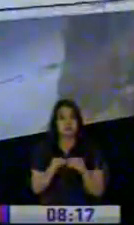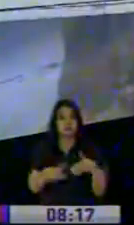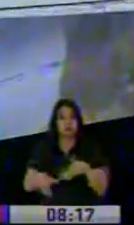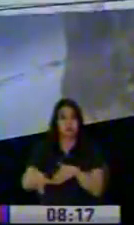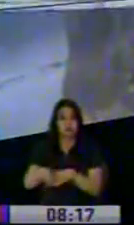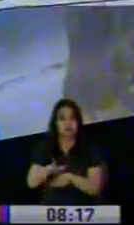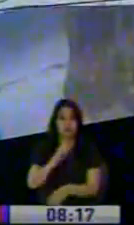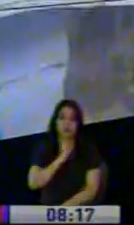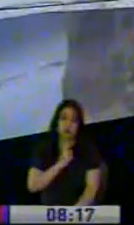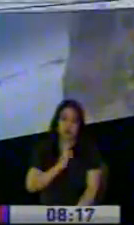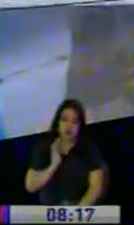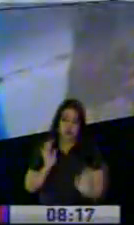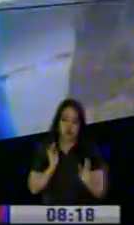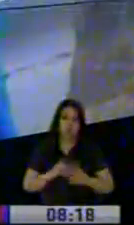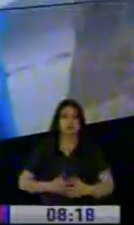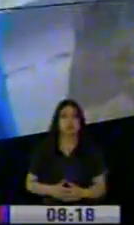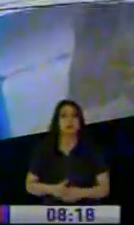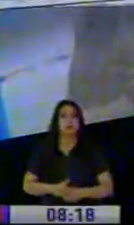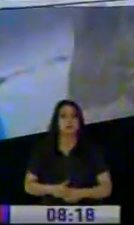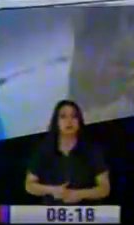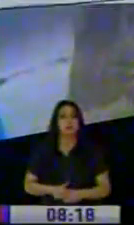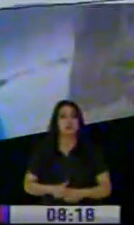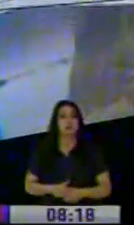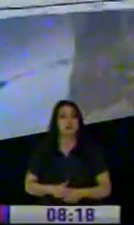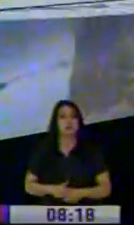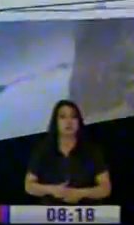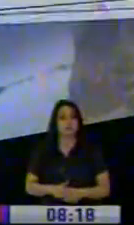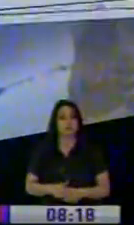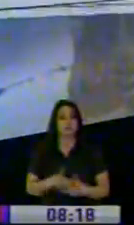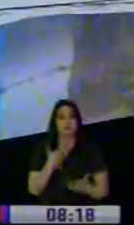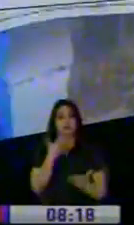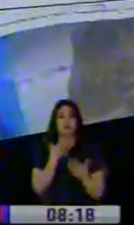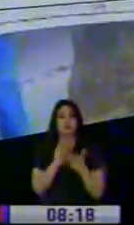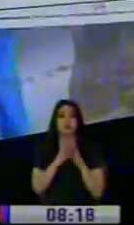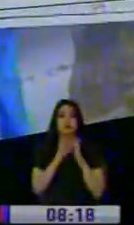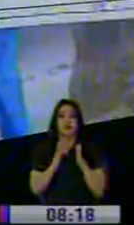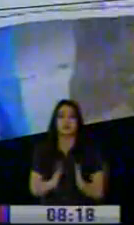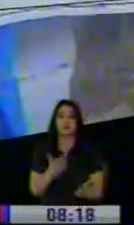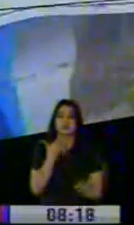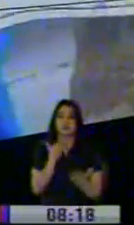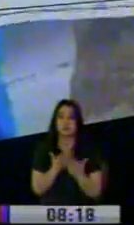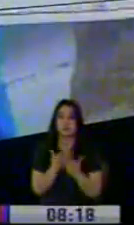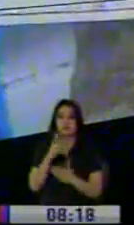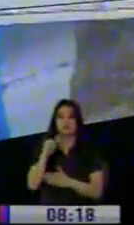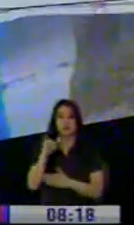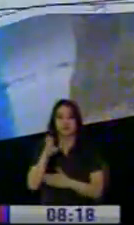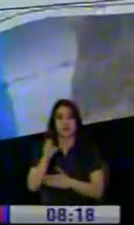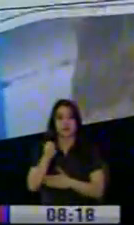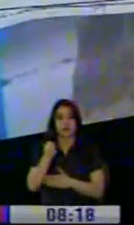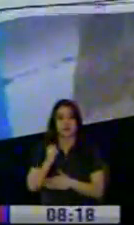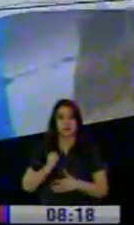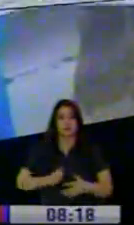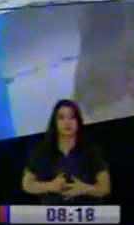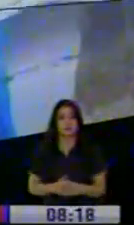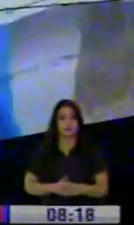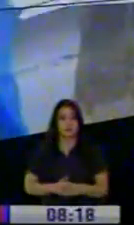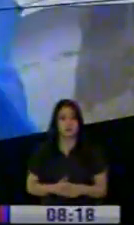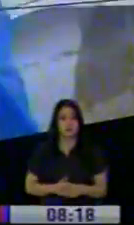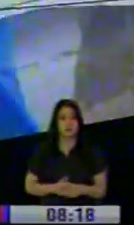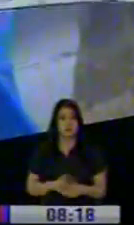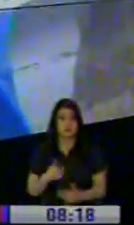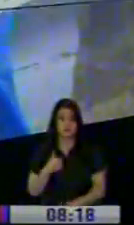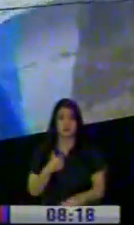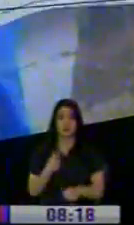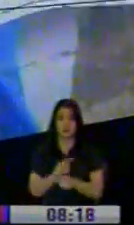lo que nos ha podido explicar la autoridad. Debo decirte eso. Gracias, Sofía Vintimilla. Gracias, señor Rosales. Debo decirte que los que usamos, yo a